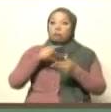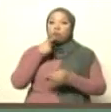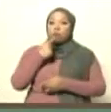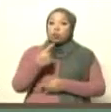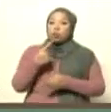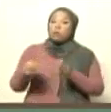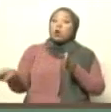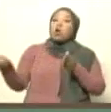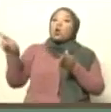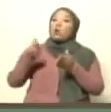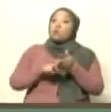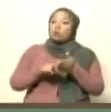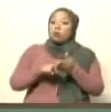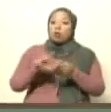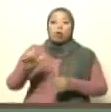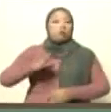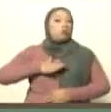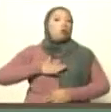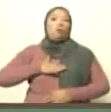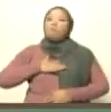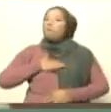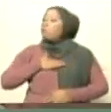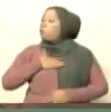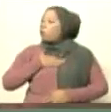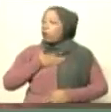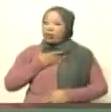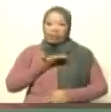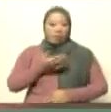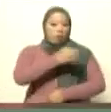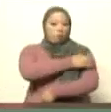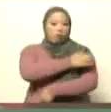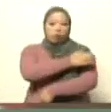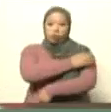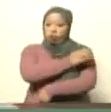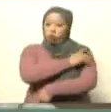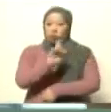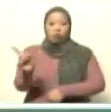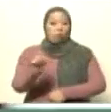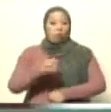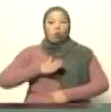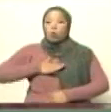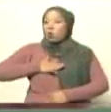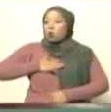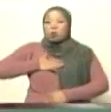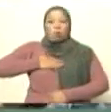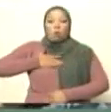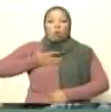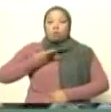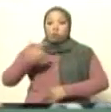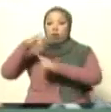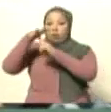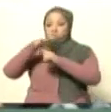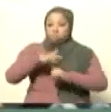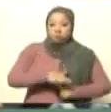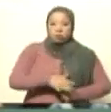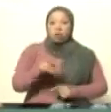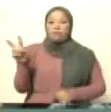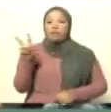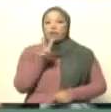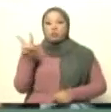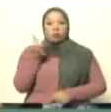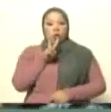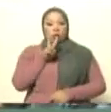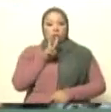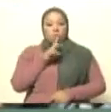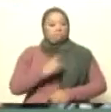podido ni podrán. Muchísimas gracias, compañero Iván Acosta, Salvador Vanegas, Miguel Moreno, Gustavo Porra.